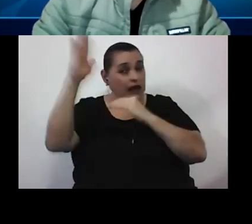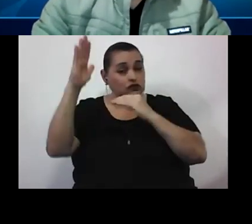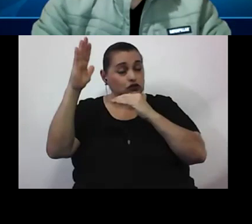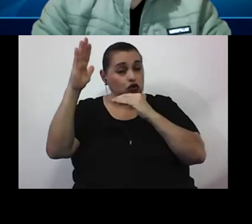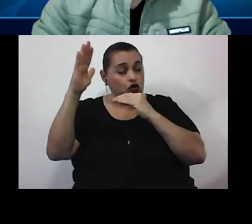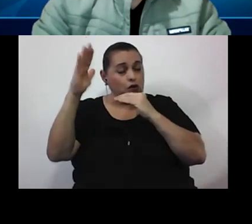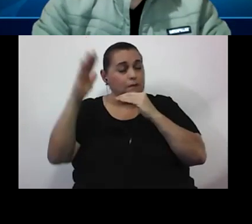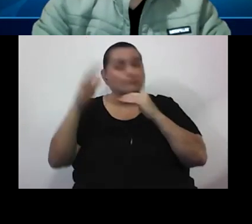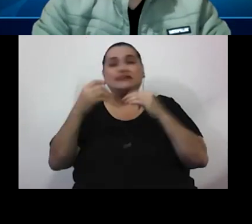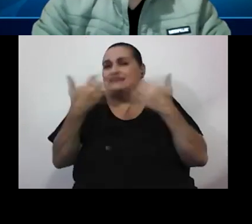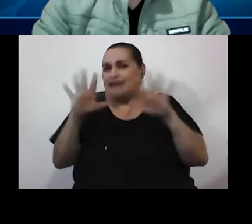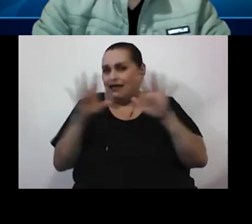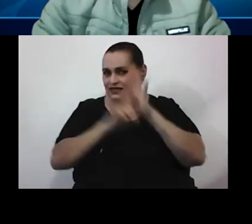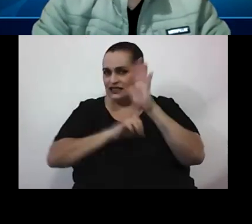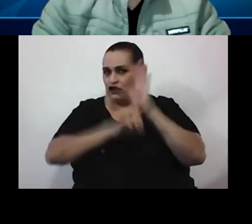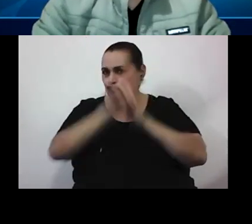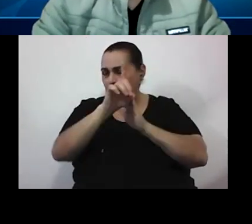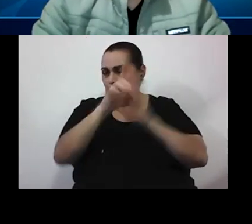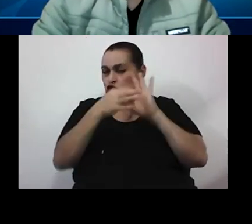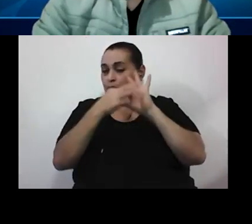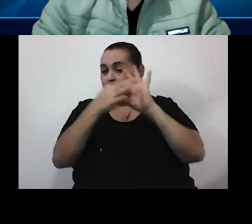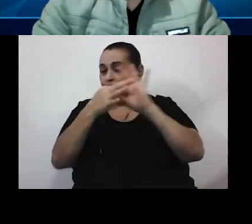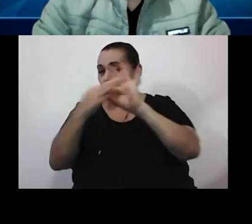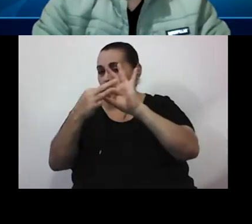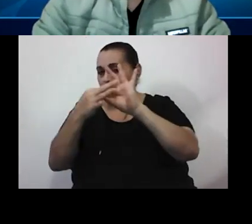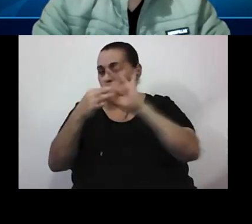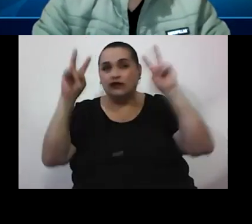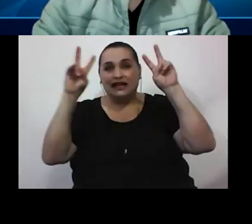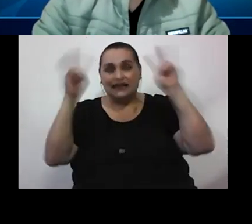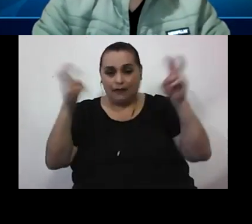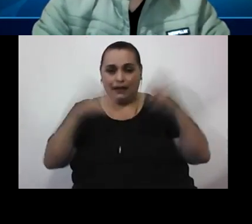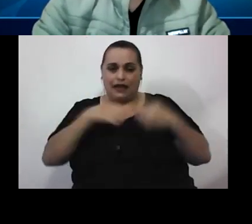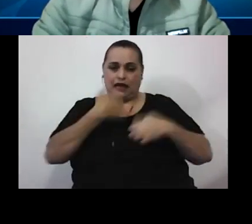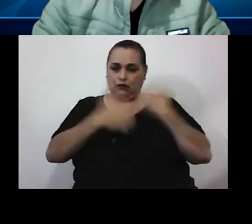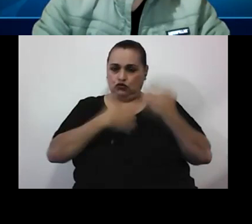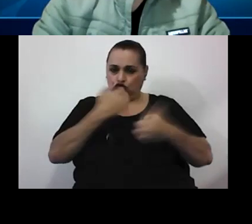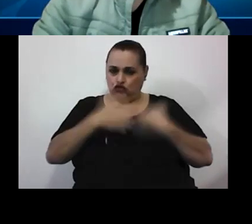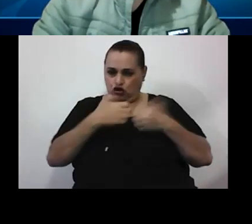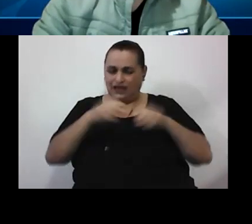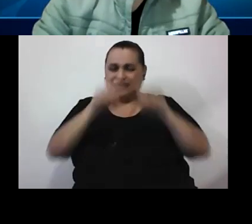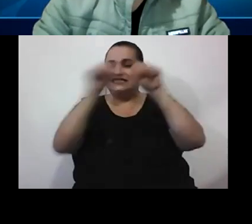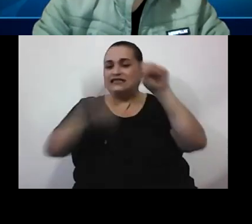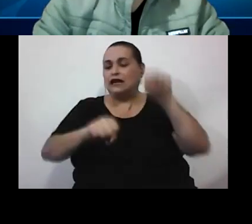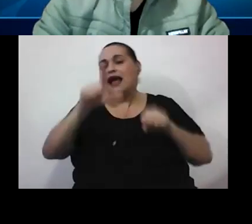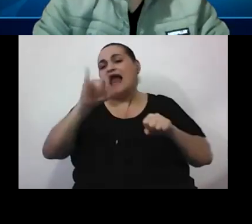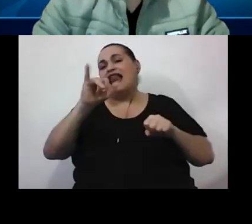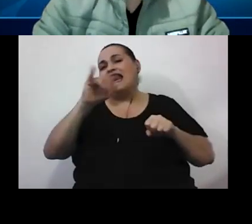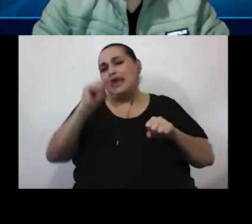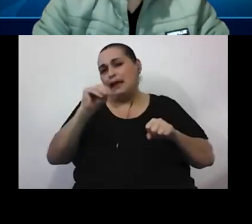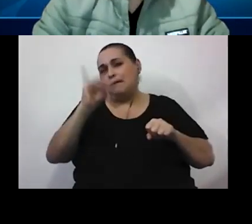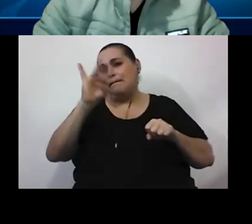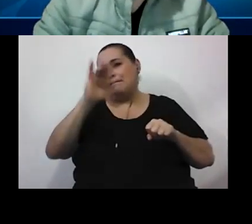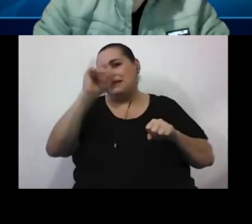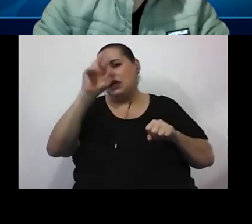desarrollados están muy vinculados al tema de las emociones. Estamos hablando del sistema límbico y el sistema reptiliano,